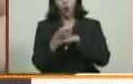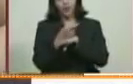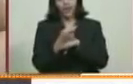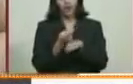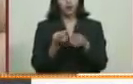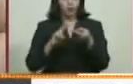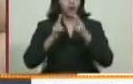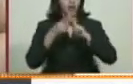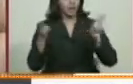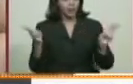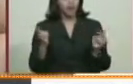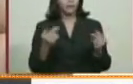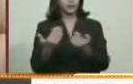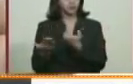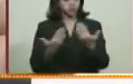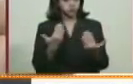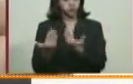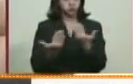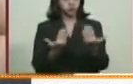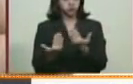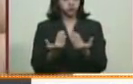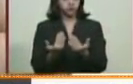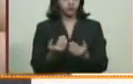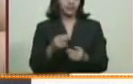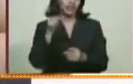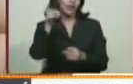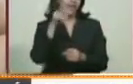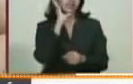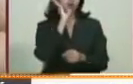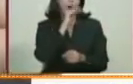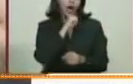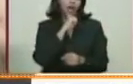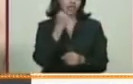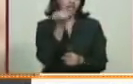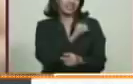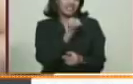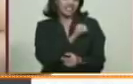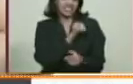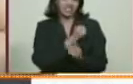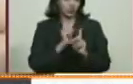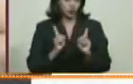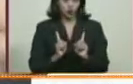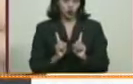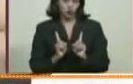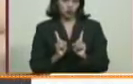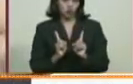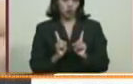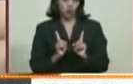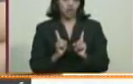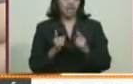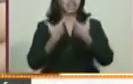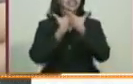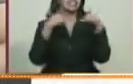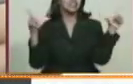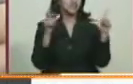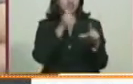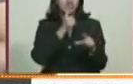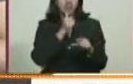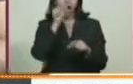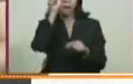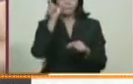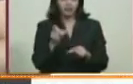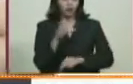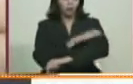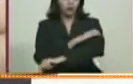país. Allí no estaban, obviamente, asesinos y homicidas. Eran opositores que de alguna manera